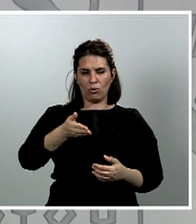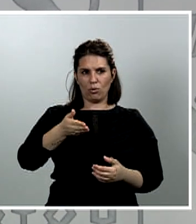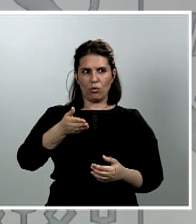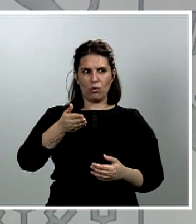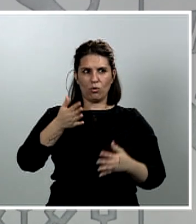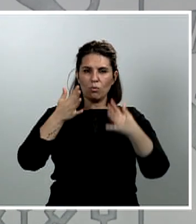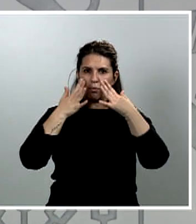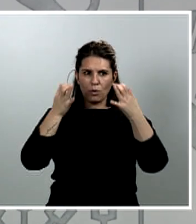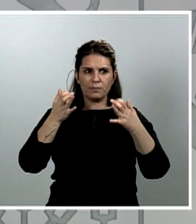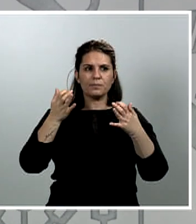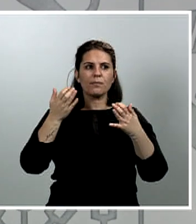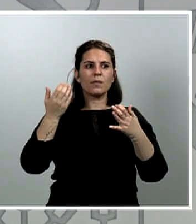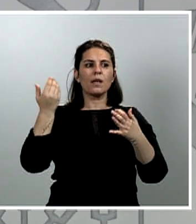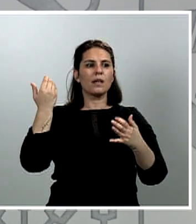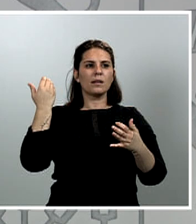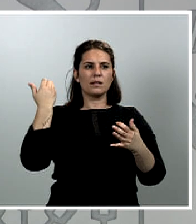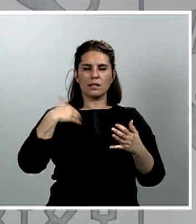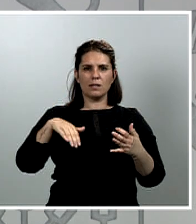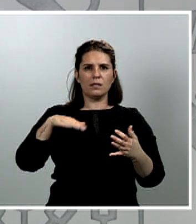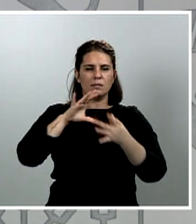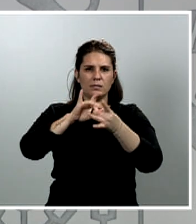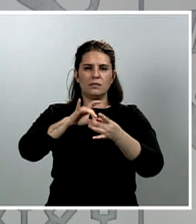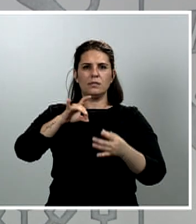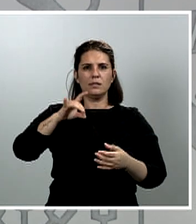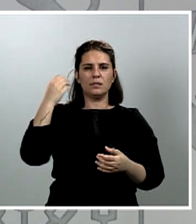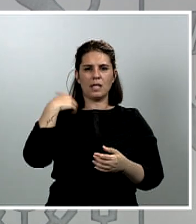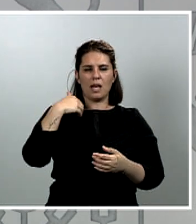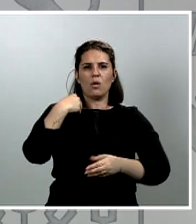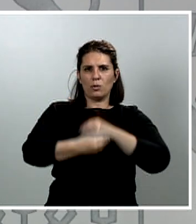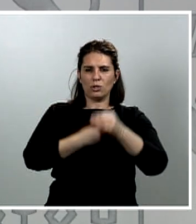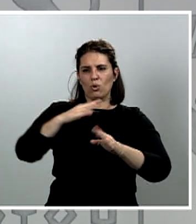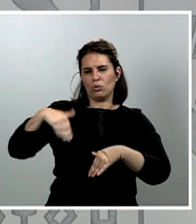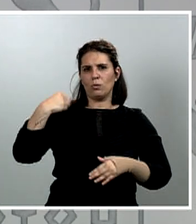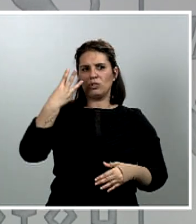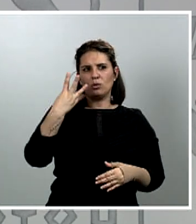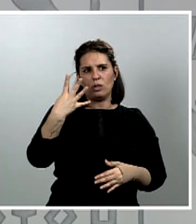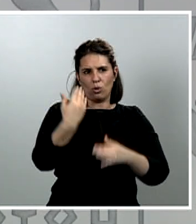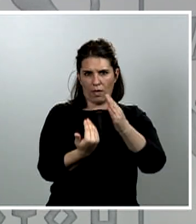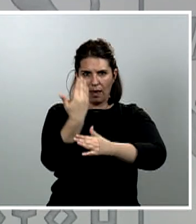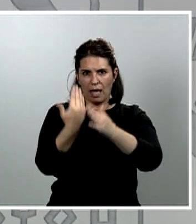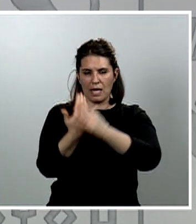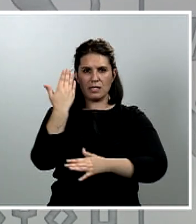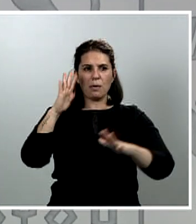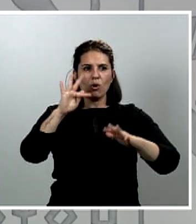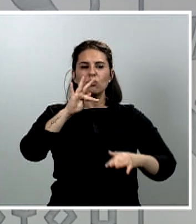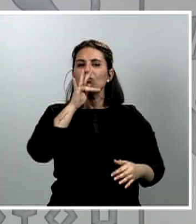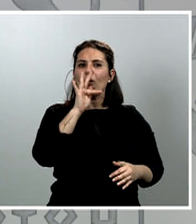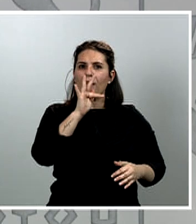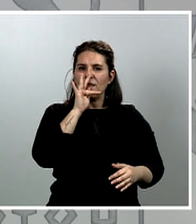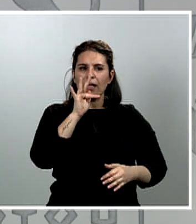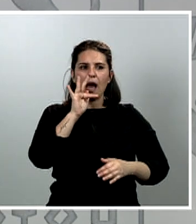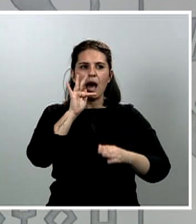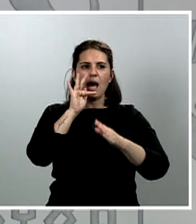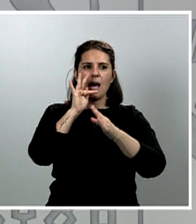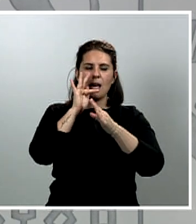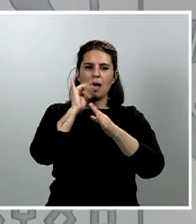el efecto de esa vuelta a trabajo en los últimos 2 o 3 días, incluso 4, todavía hay un poco de margen que tenemos que darnos